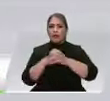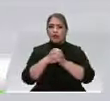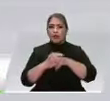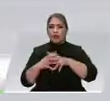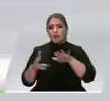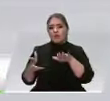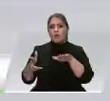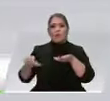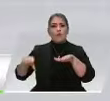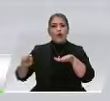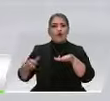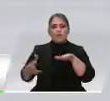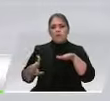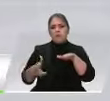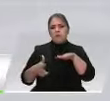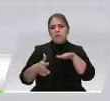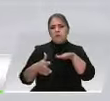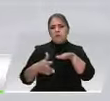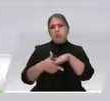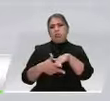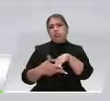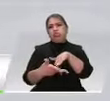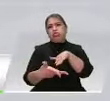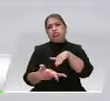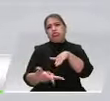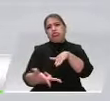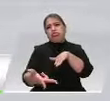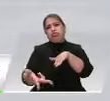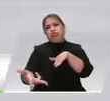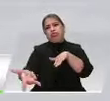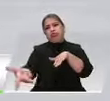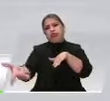Sobre las 6 de la mañana de hoy, las autoridades de tránsito y transporte atendieron un